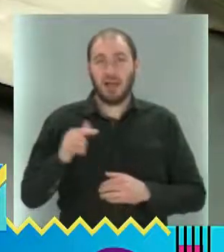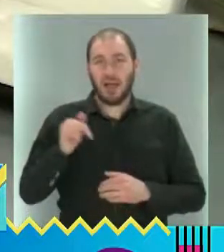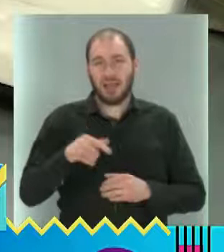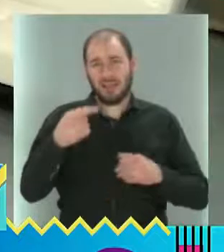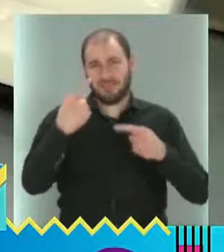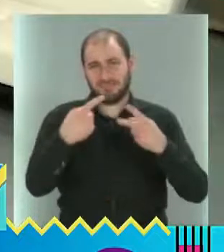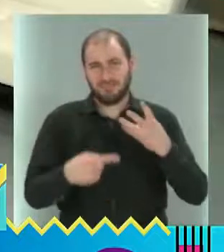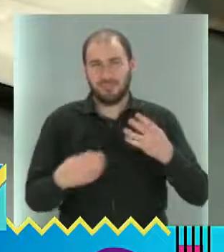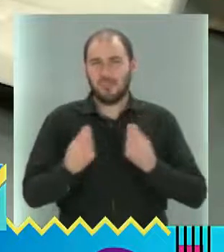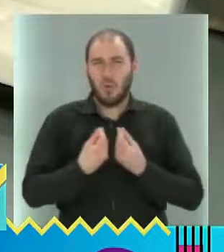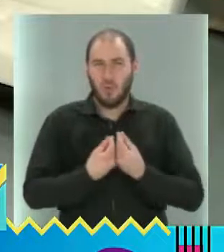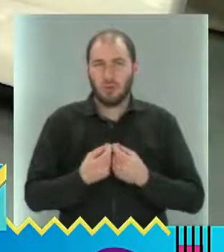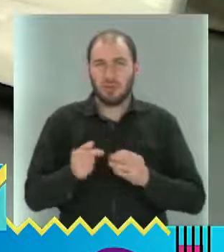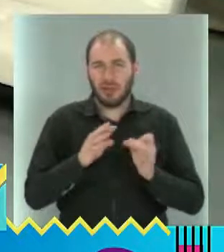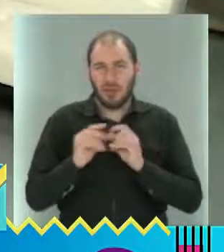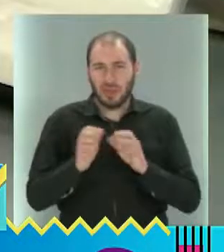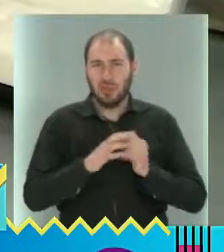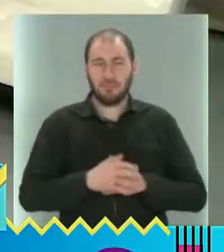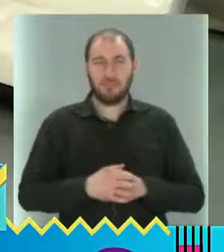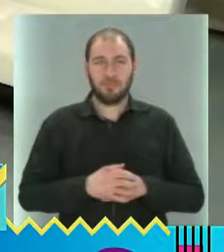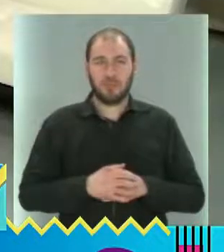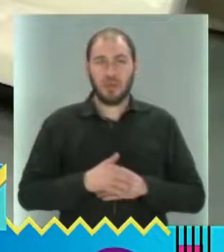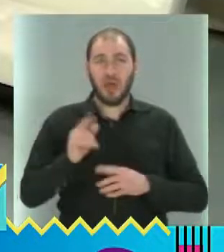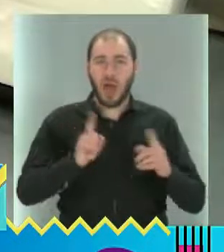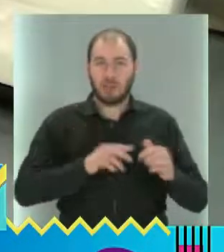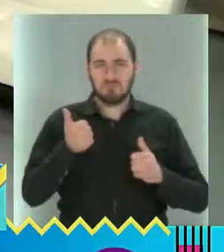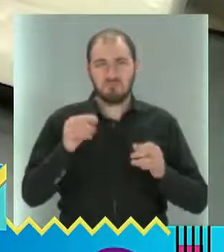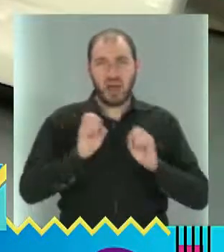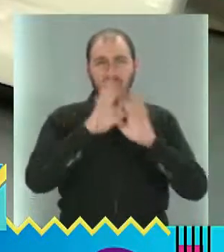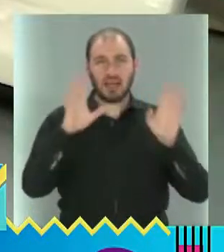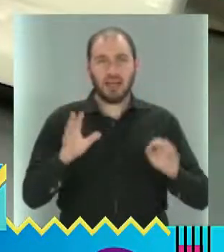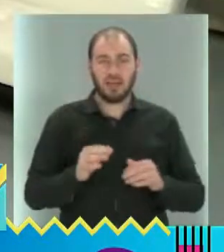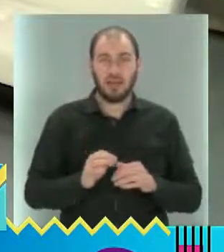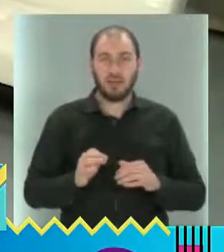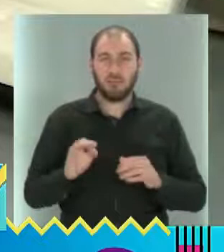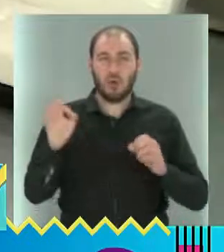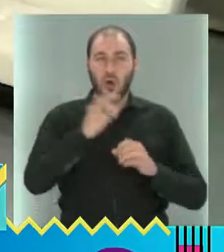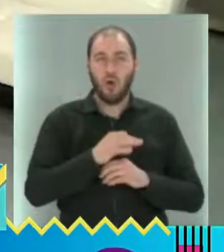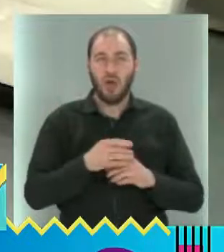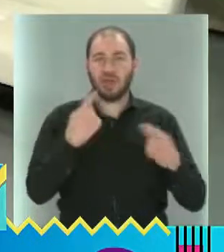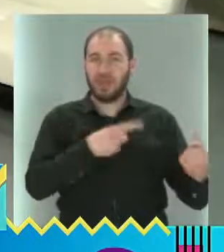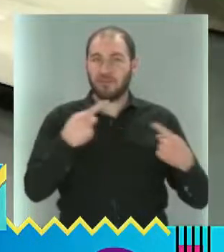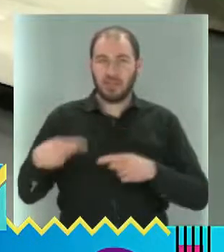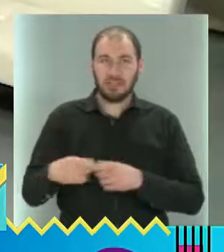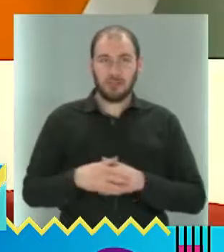montón de conceptos que se están tratando que por ahí está bueno ir aclarándolos o ir